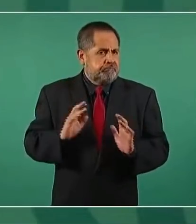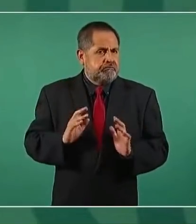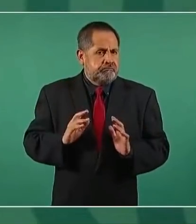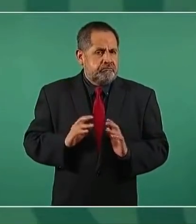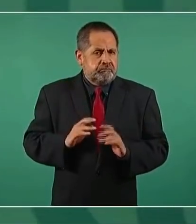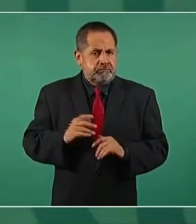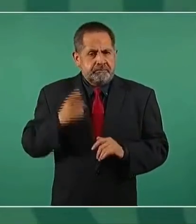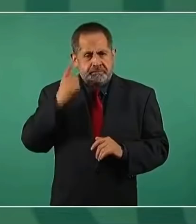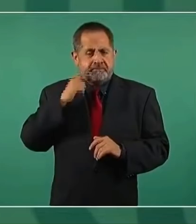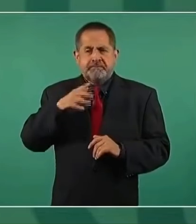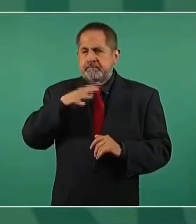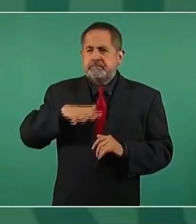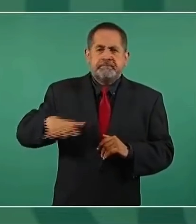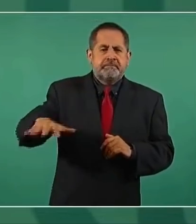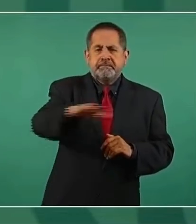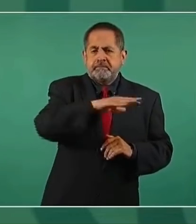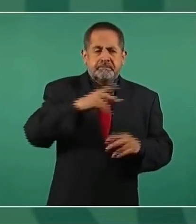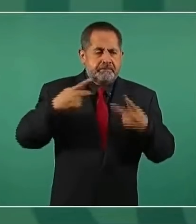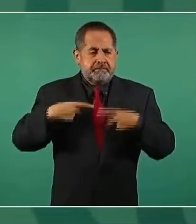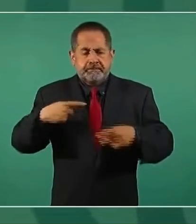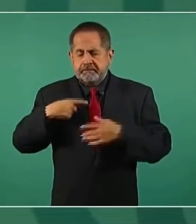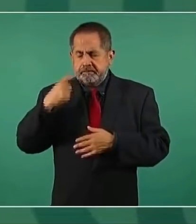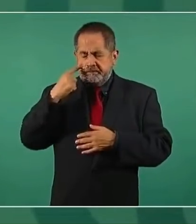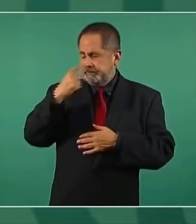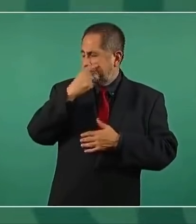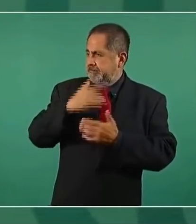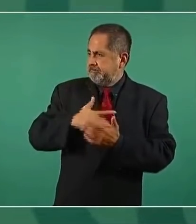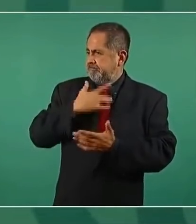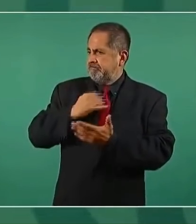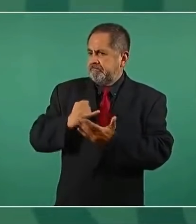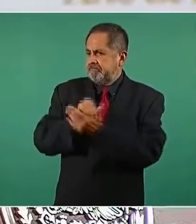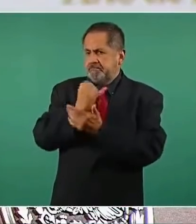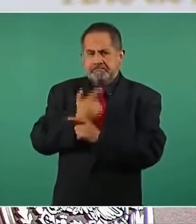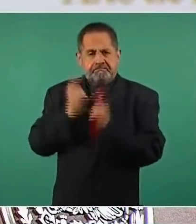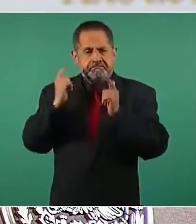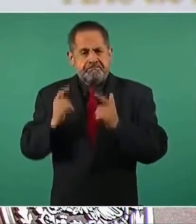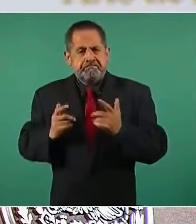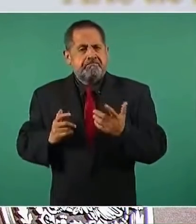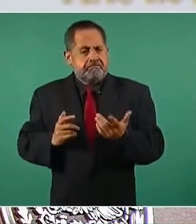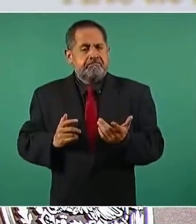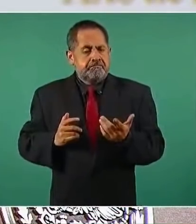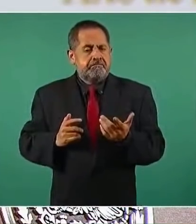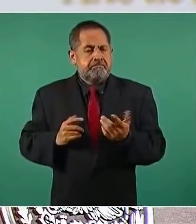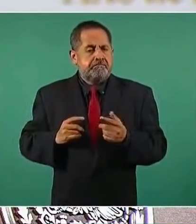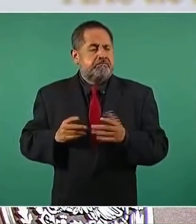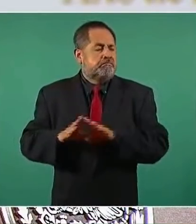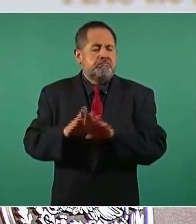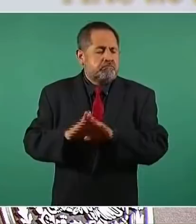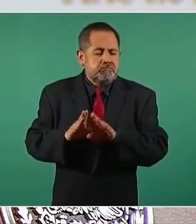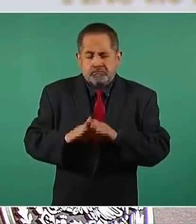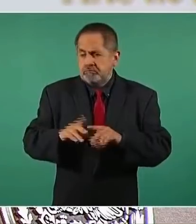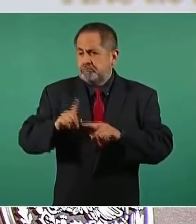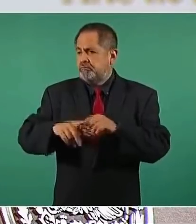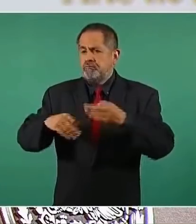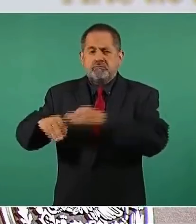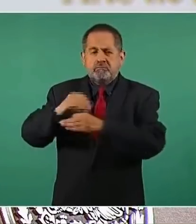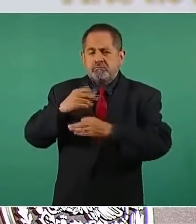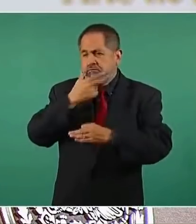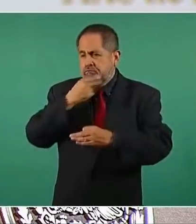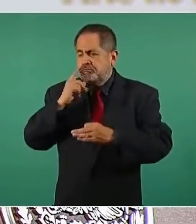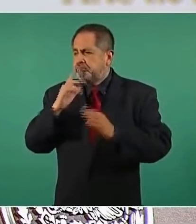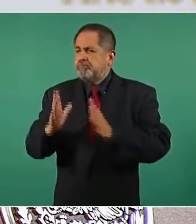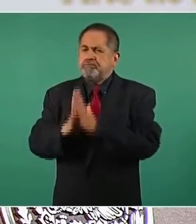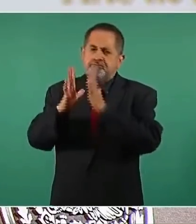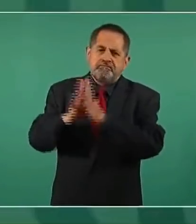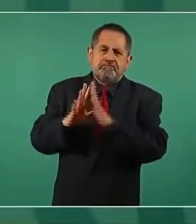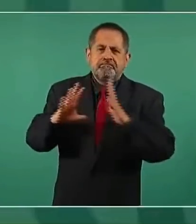mejorar la vida democrática del país con la participación de todas y de todos. Ahora